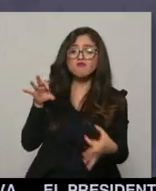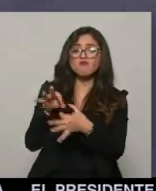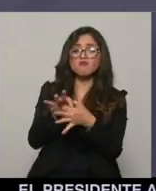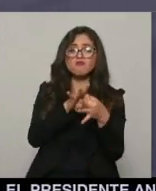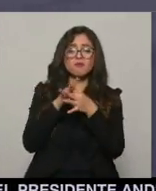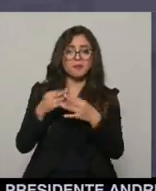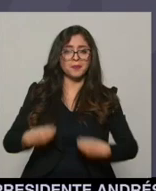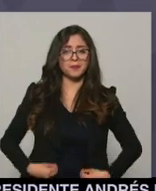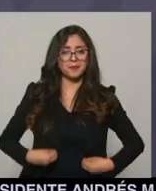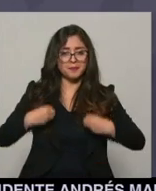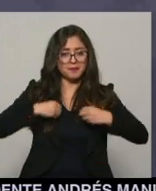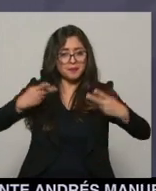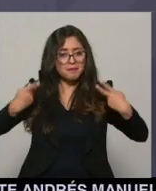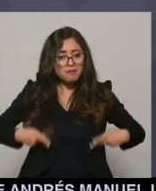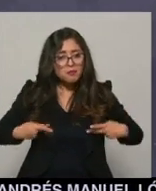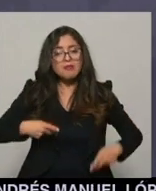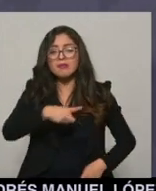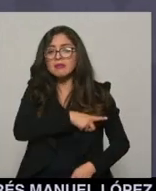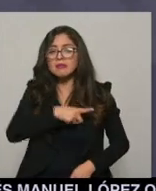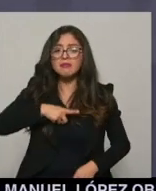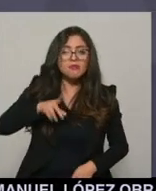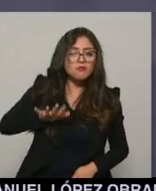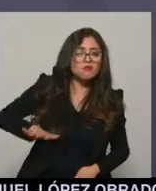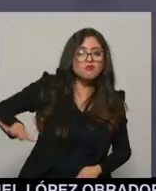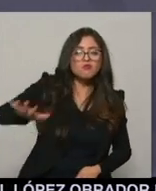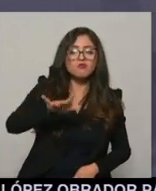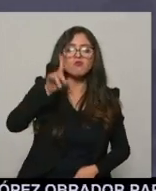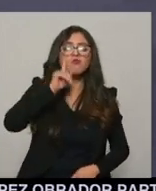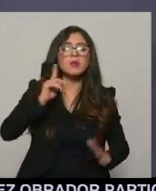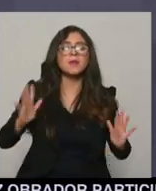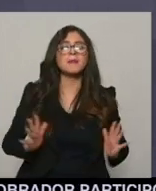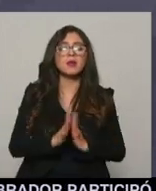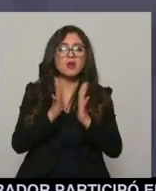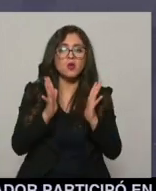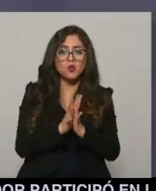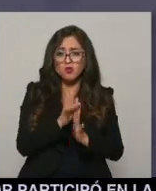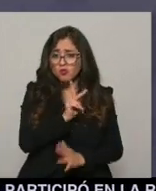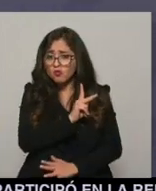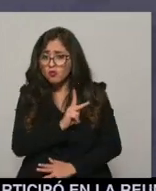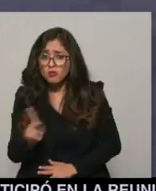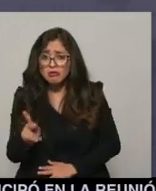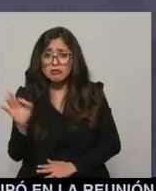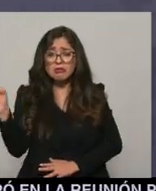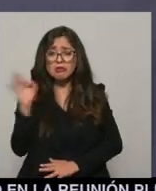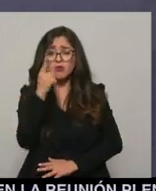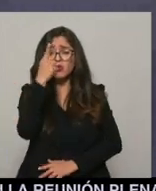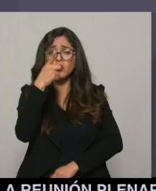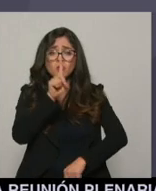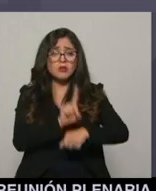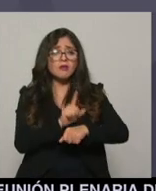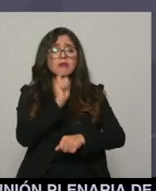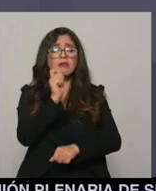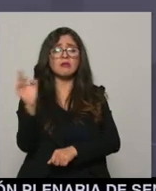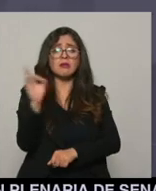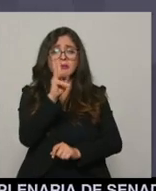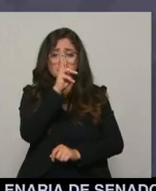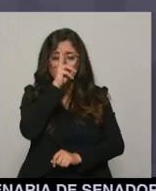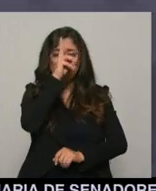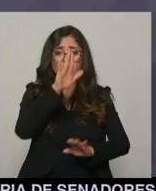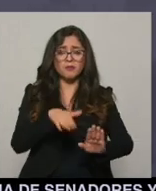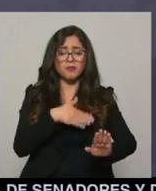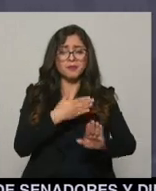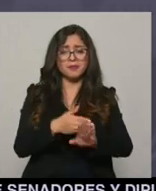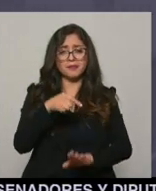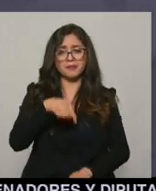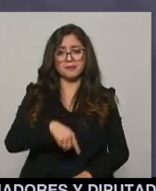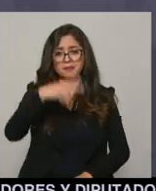que ser partícipes, todas las mujeres, de lo que está sucediendo, porque todas somos blanco de violencia en este país. Bueno,